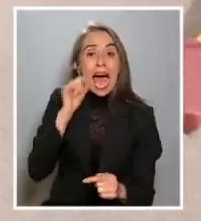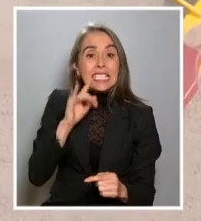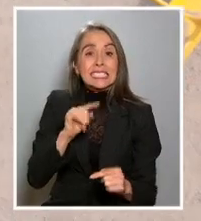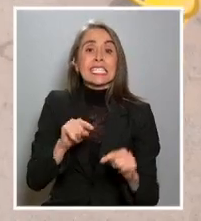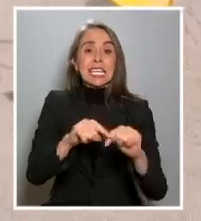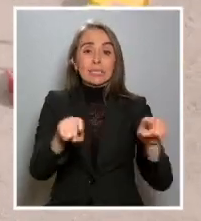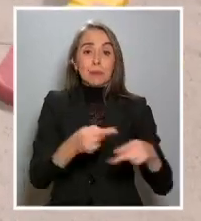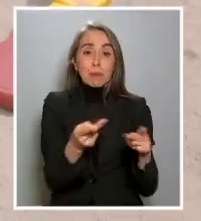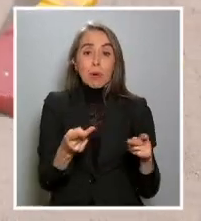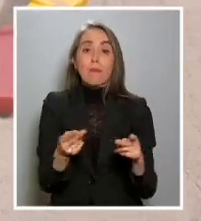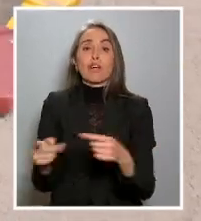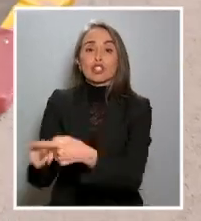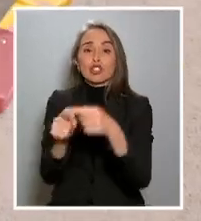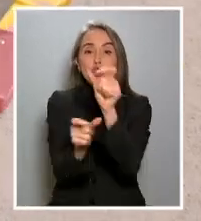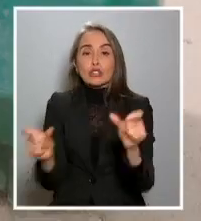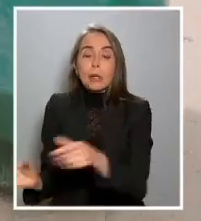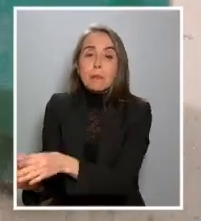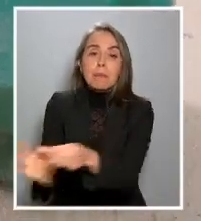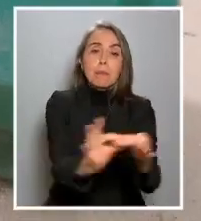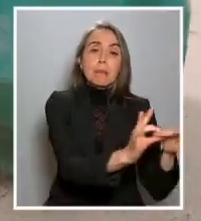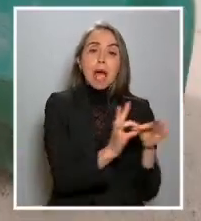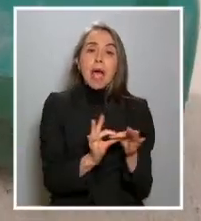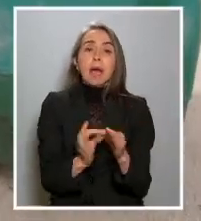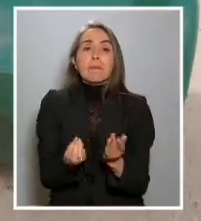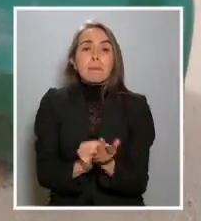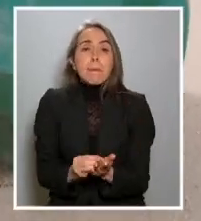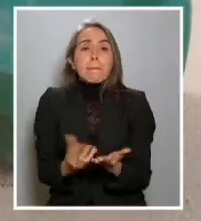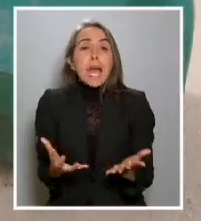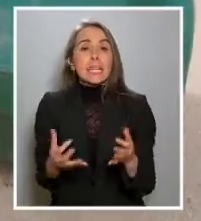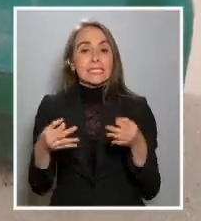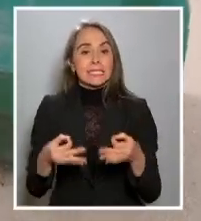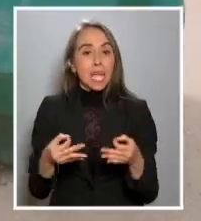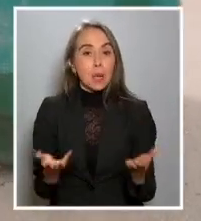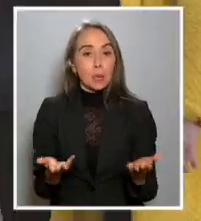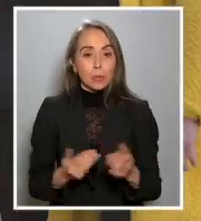construimos una sociedad más cohesionada y, por ende, más segura.